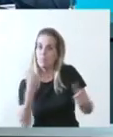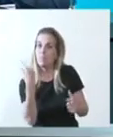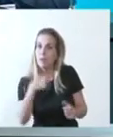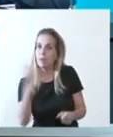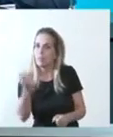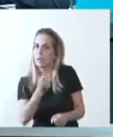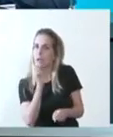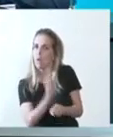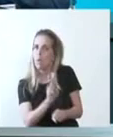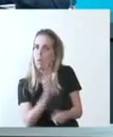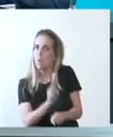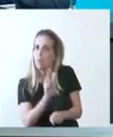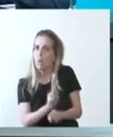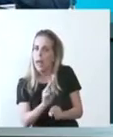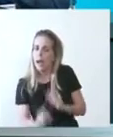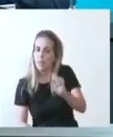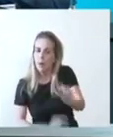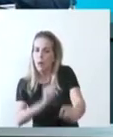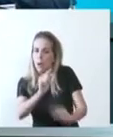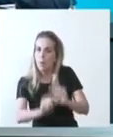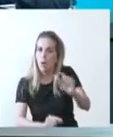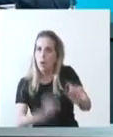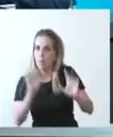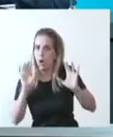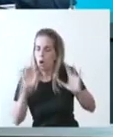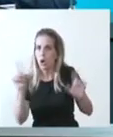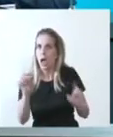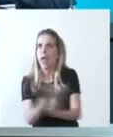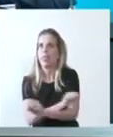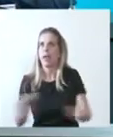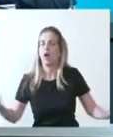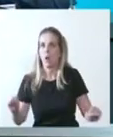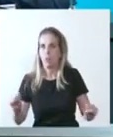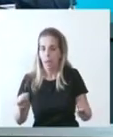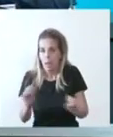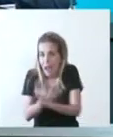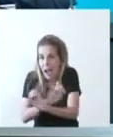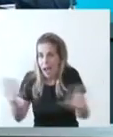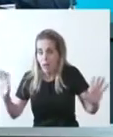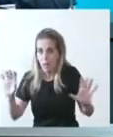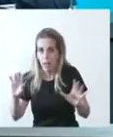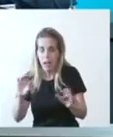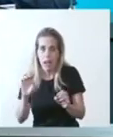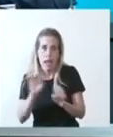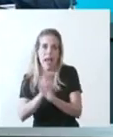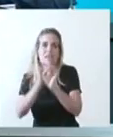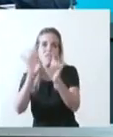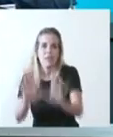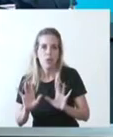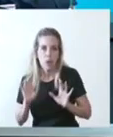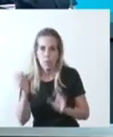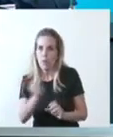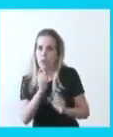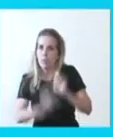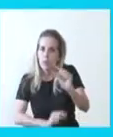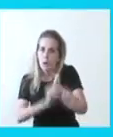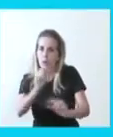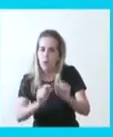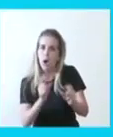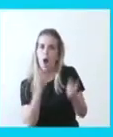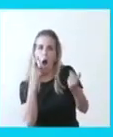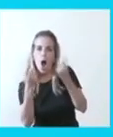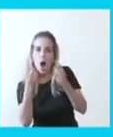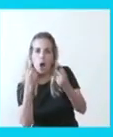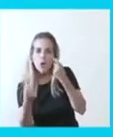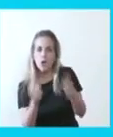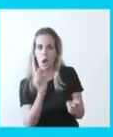crecimiento sea exponencial y de un día para otro nos encontremos con un problema que no podamos dominar. De este modo,